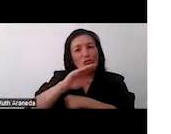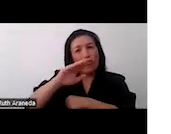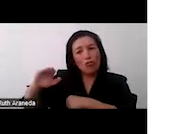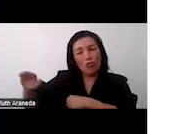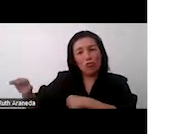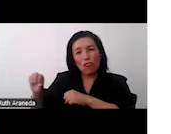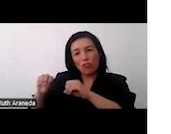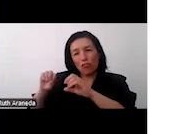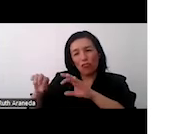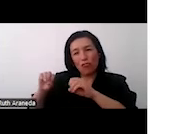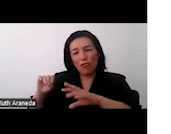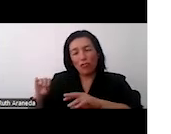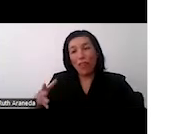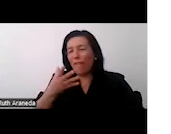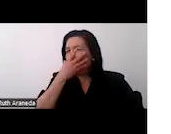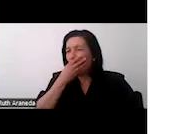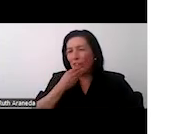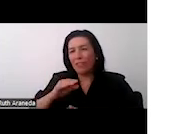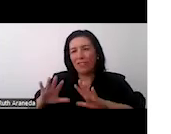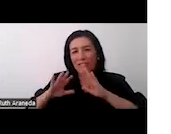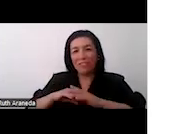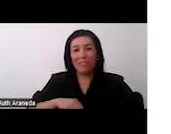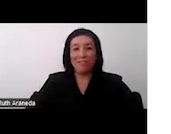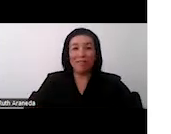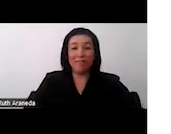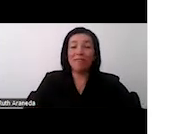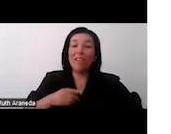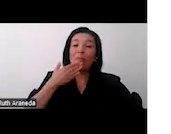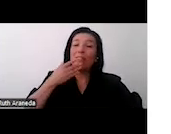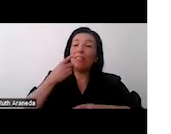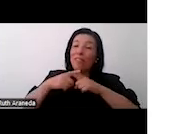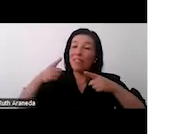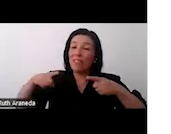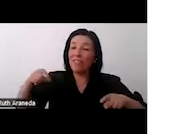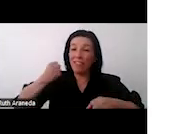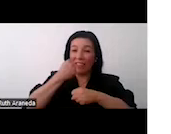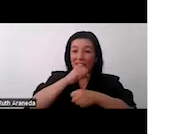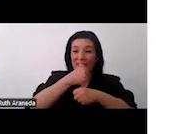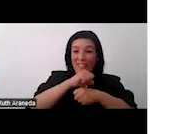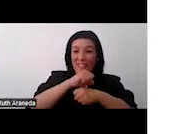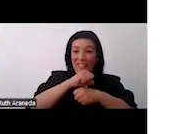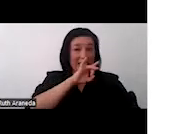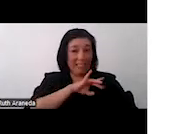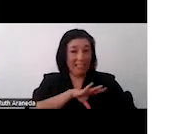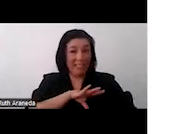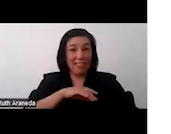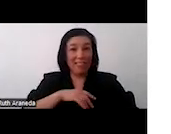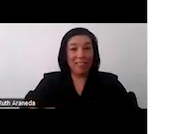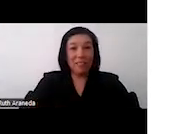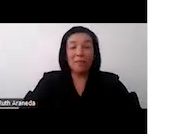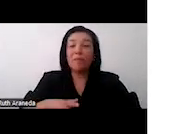del Amazonas. Fue súper bonito. Y bueno, distintos talleres que se han hecho también en Chile, ¿cierto?